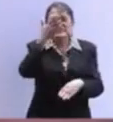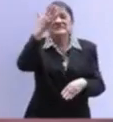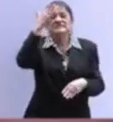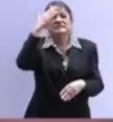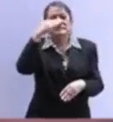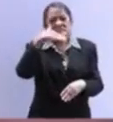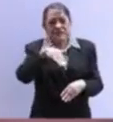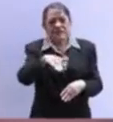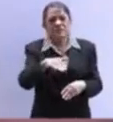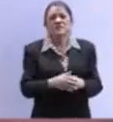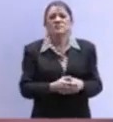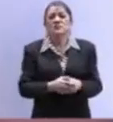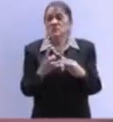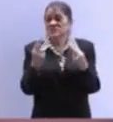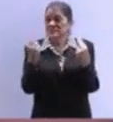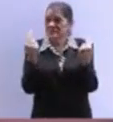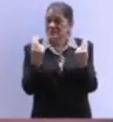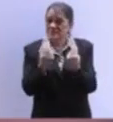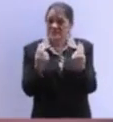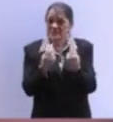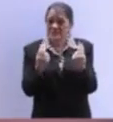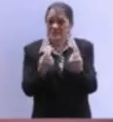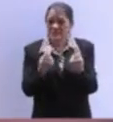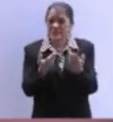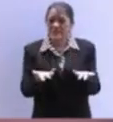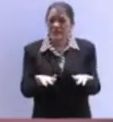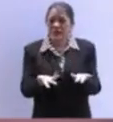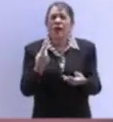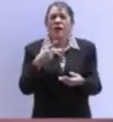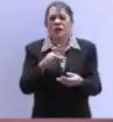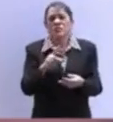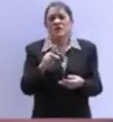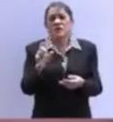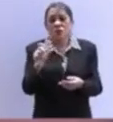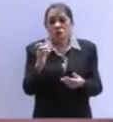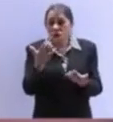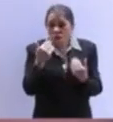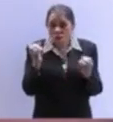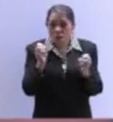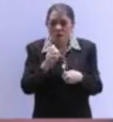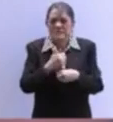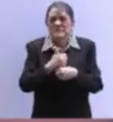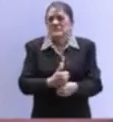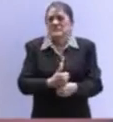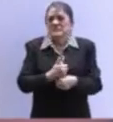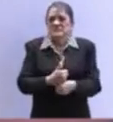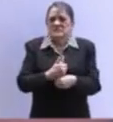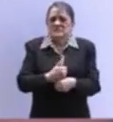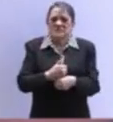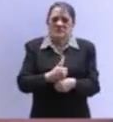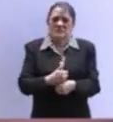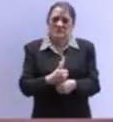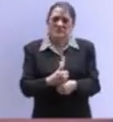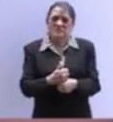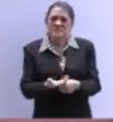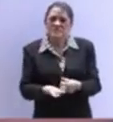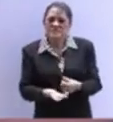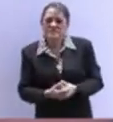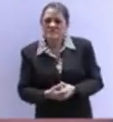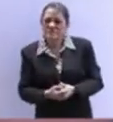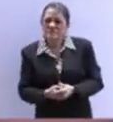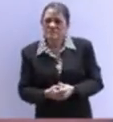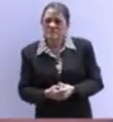obras no se ven, pero que se sufren cuando el servicio no se tiene. Por eso